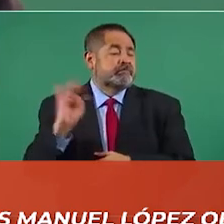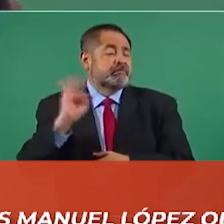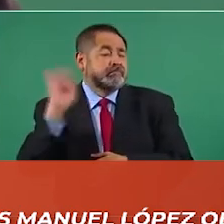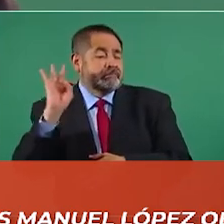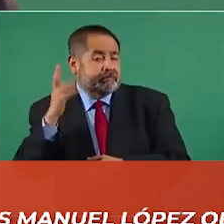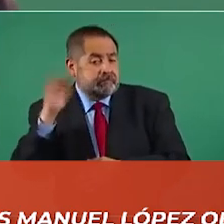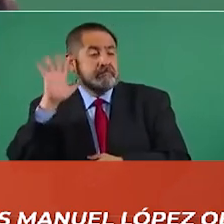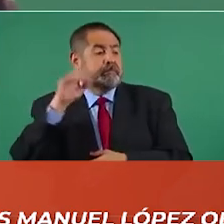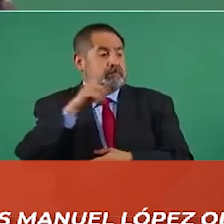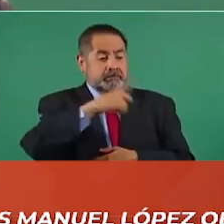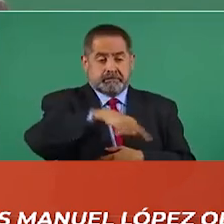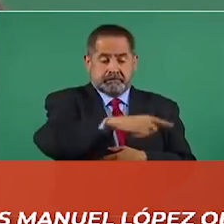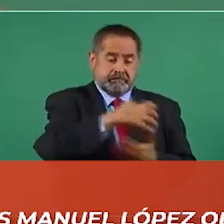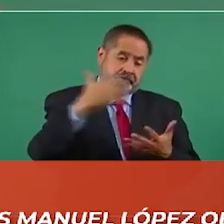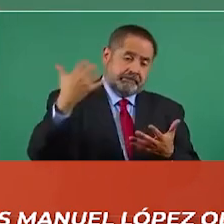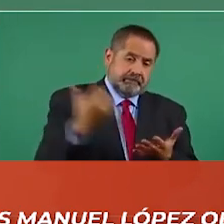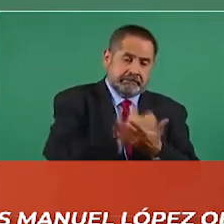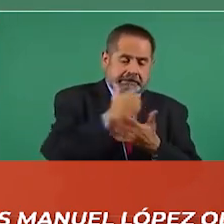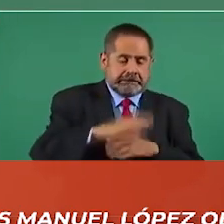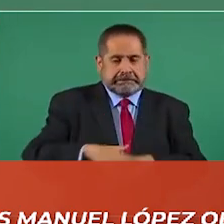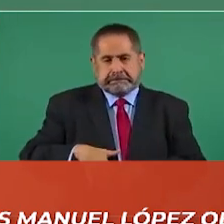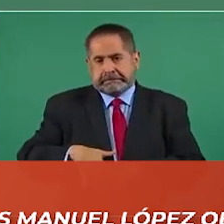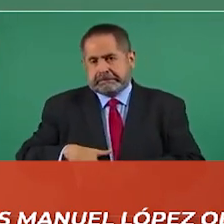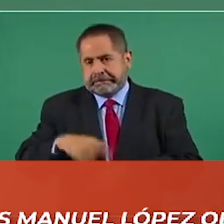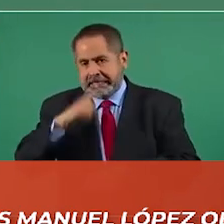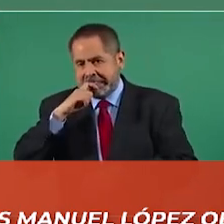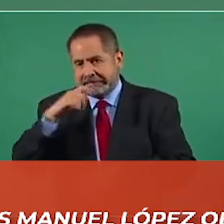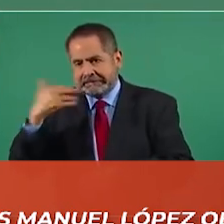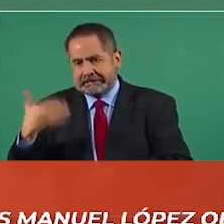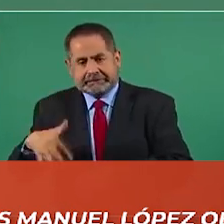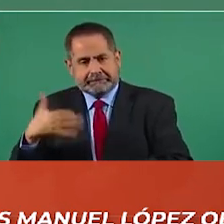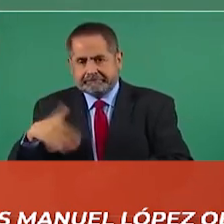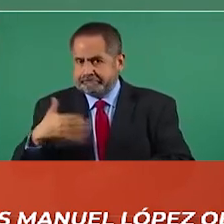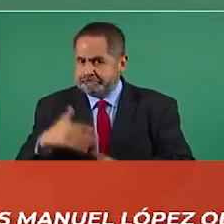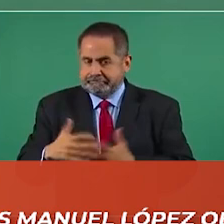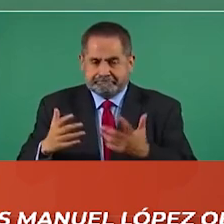ganado, ay, nanita,